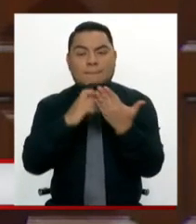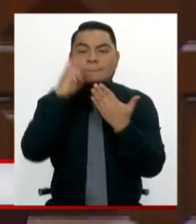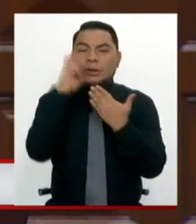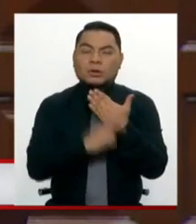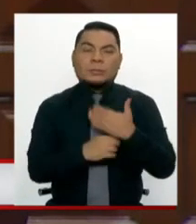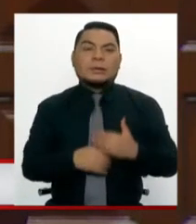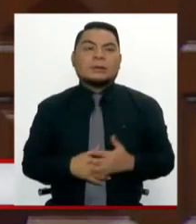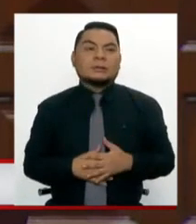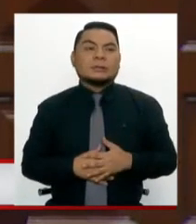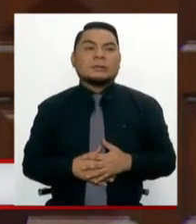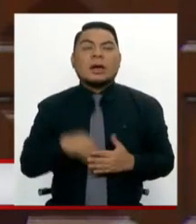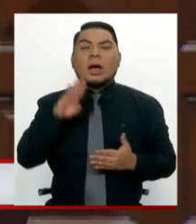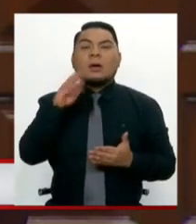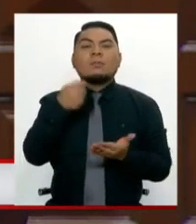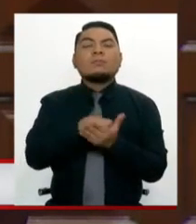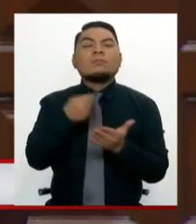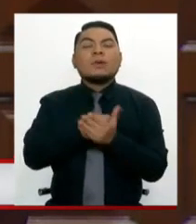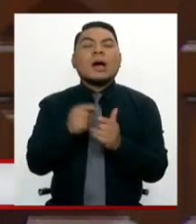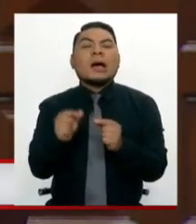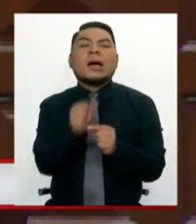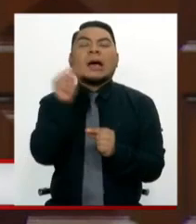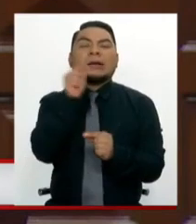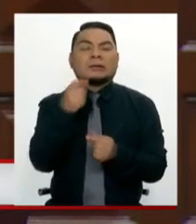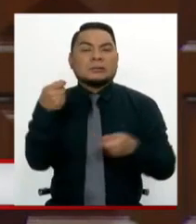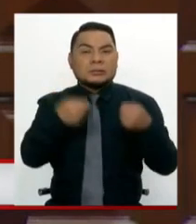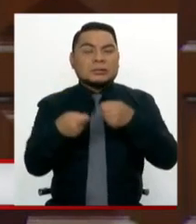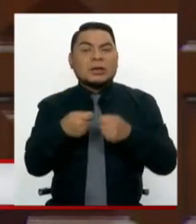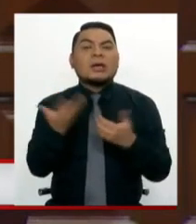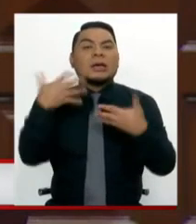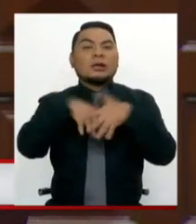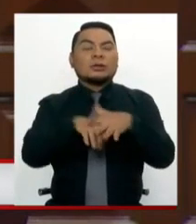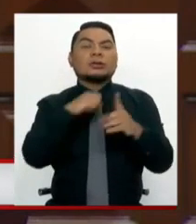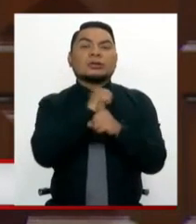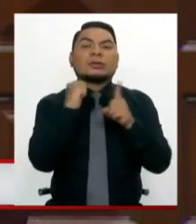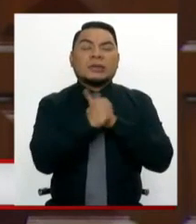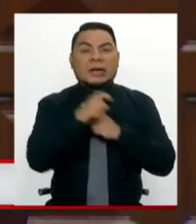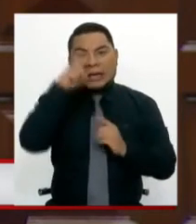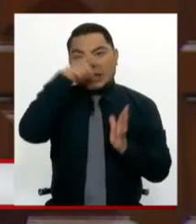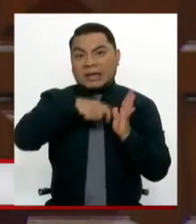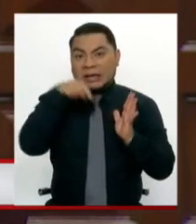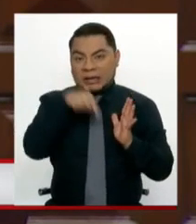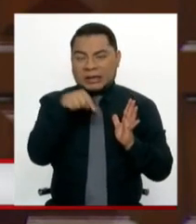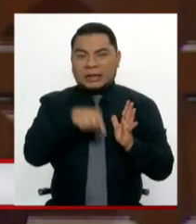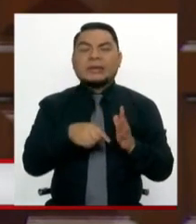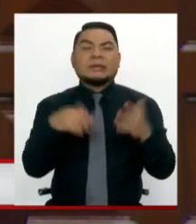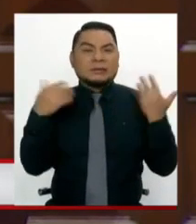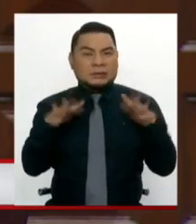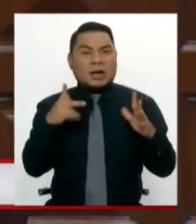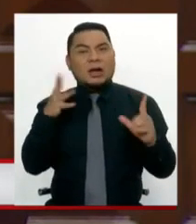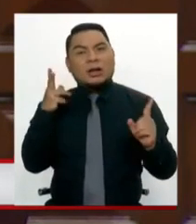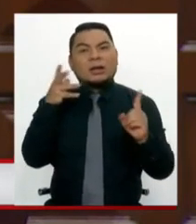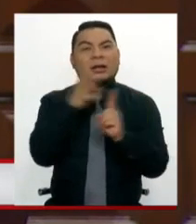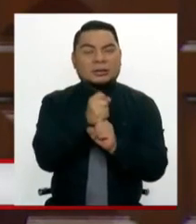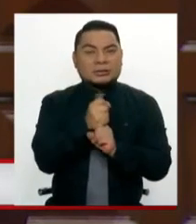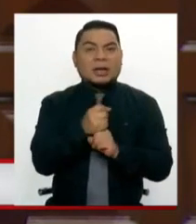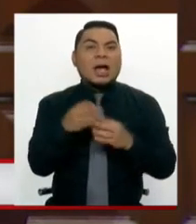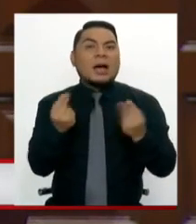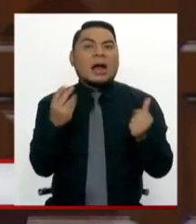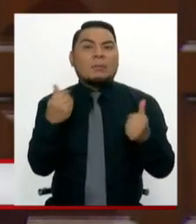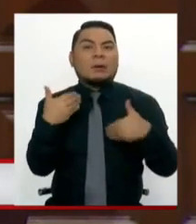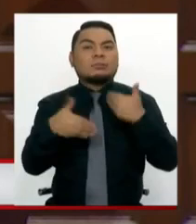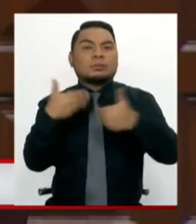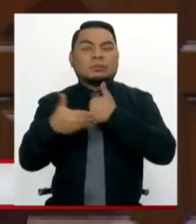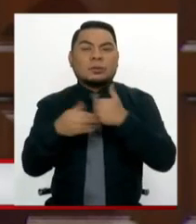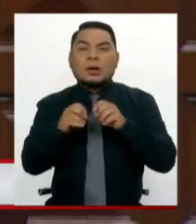programa Bono Gas del Fondo de Inclusión Social Energético, se ha logrado acelerar